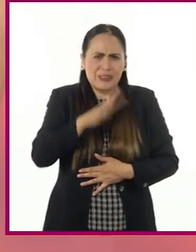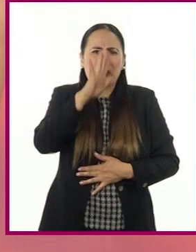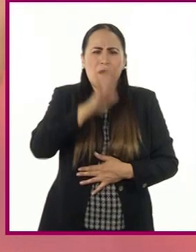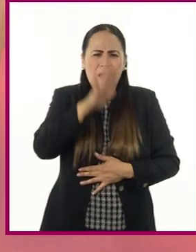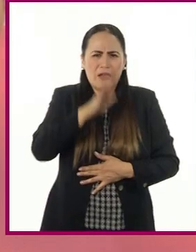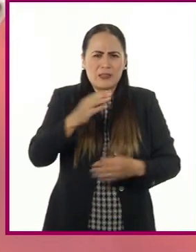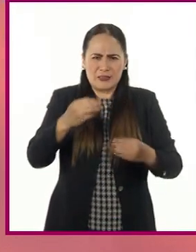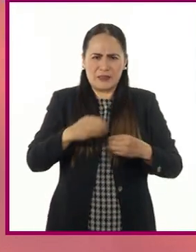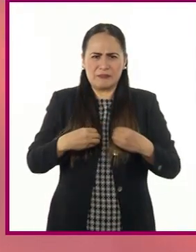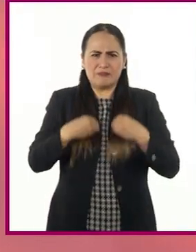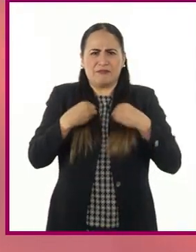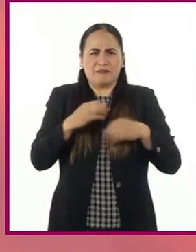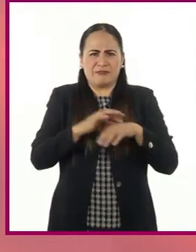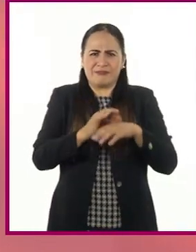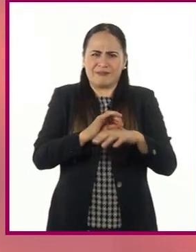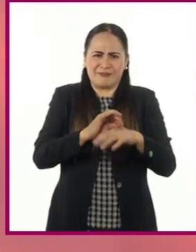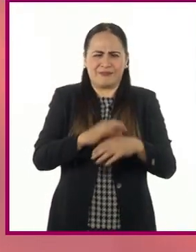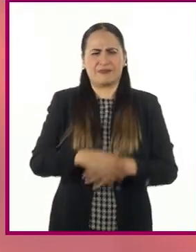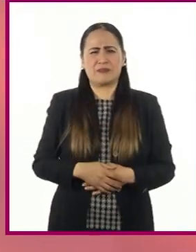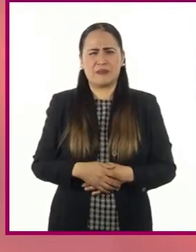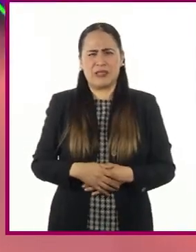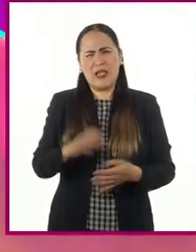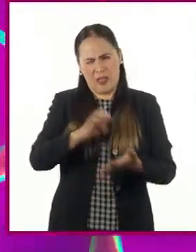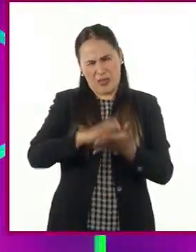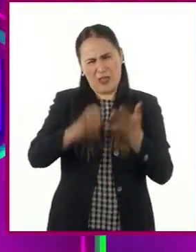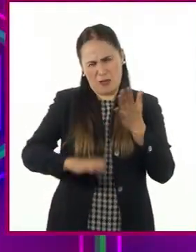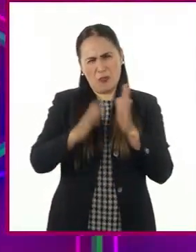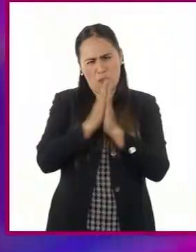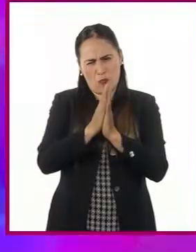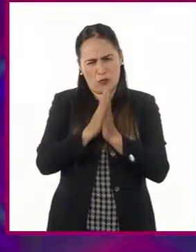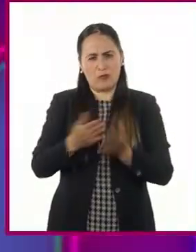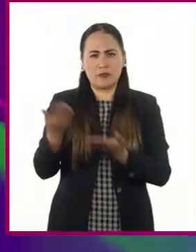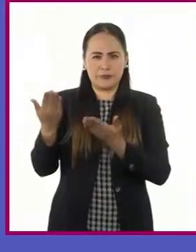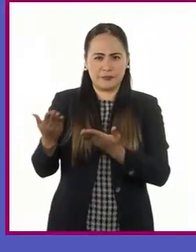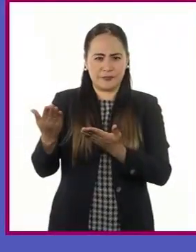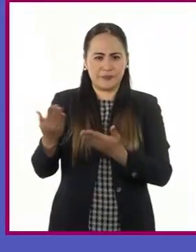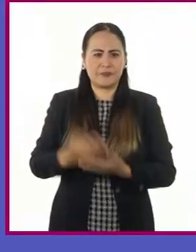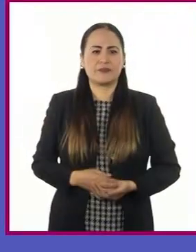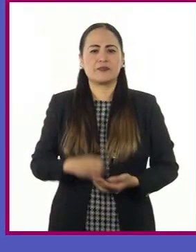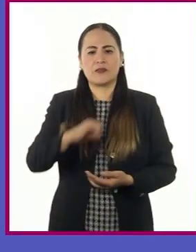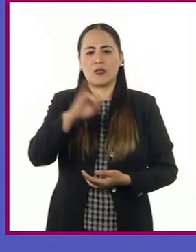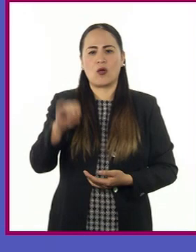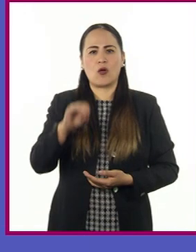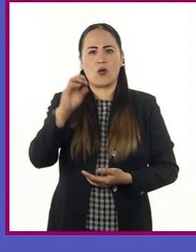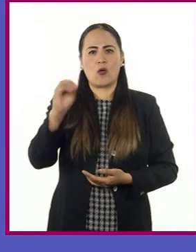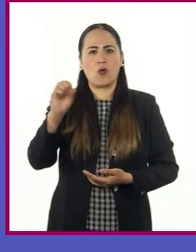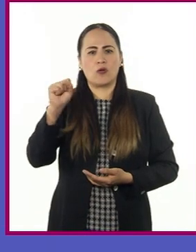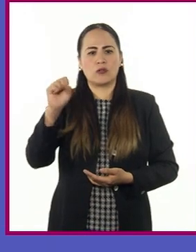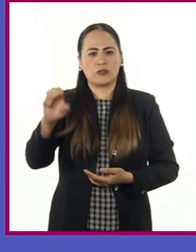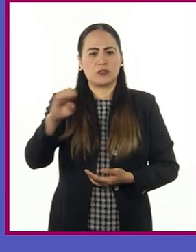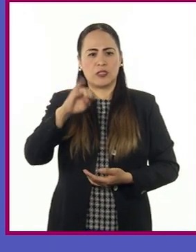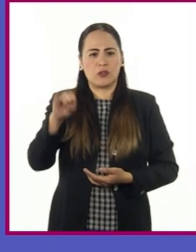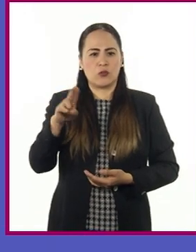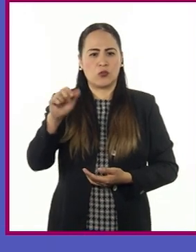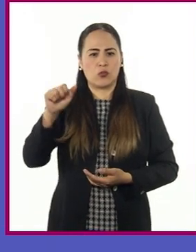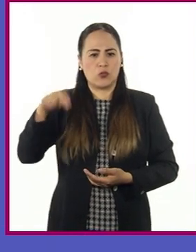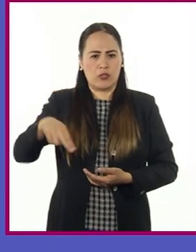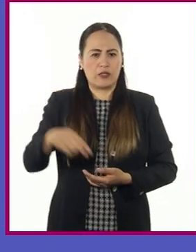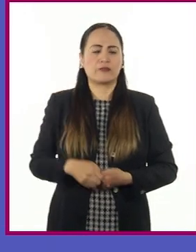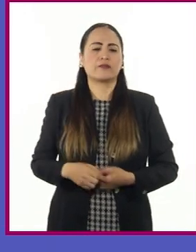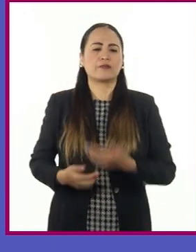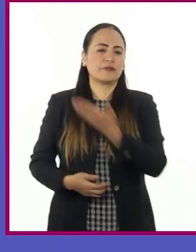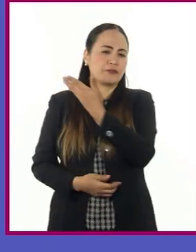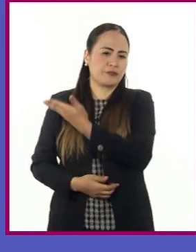vivos. ¿Podemos ver ejemplos, maestra? Este es de José Juan Tablada,